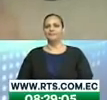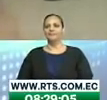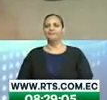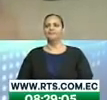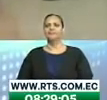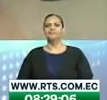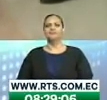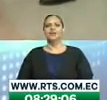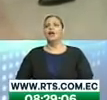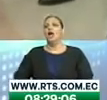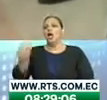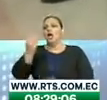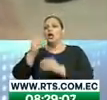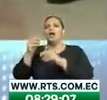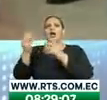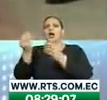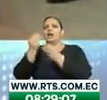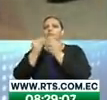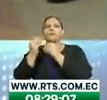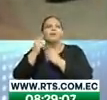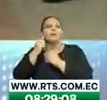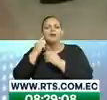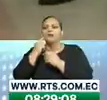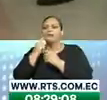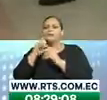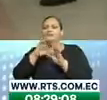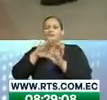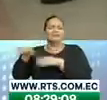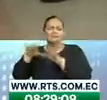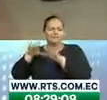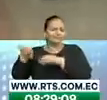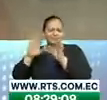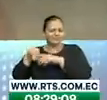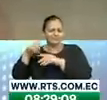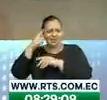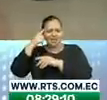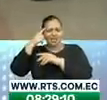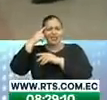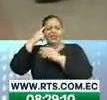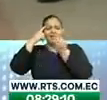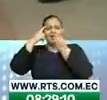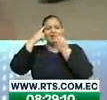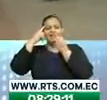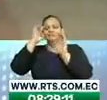dejemos a un lado la comida. Adelante la reactivación, entonces. ¿Qué les parece? Adelante.